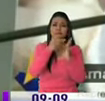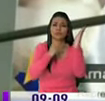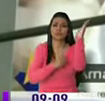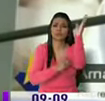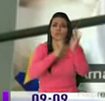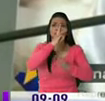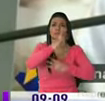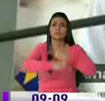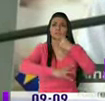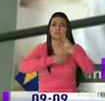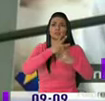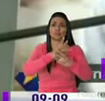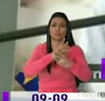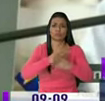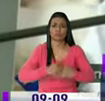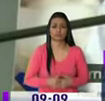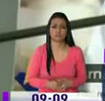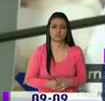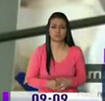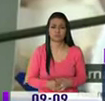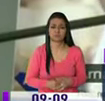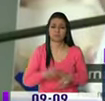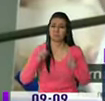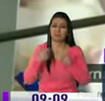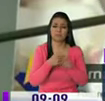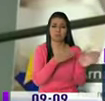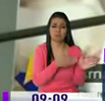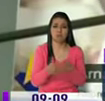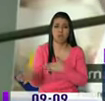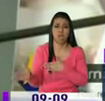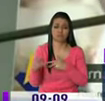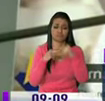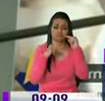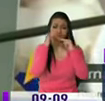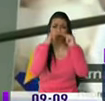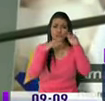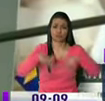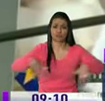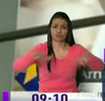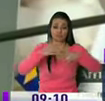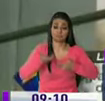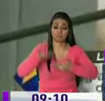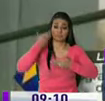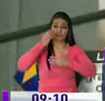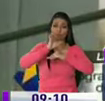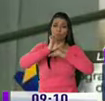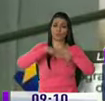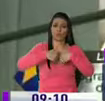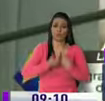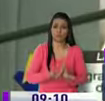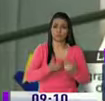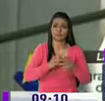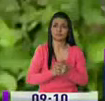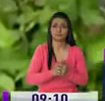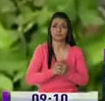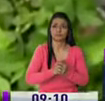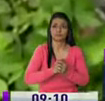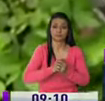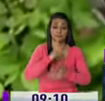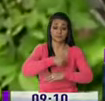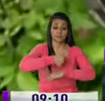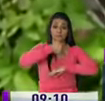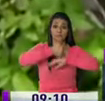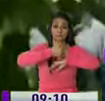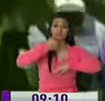mundial que construye sobre el trabajo anterior del Ecuador. A decir de las autoridades, este